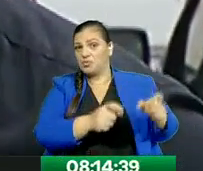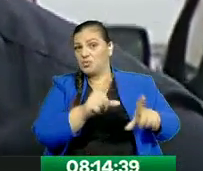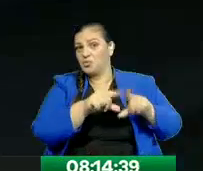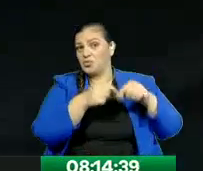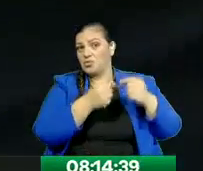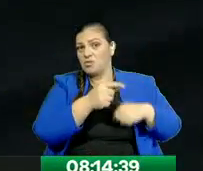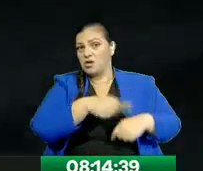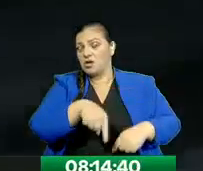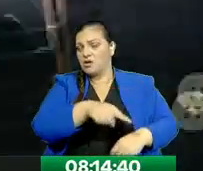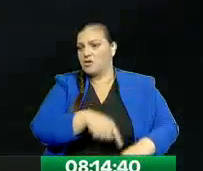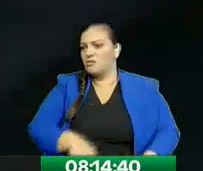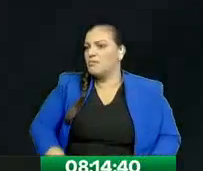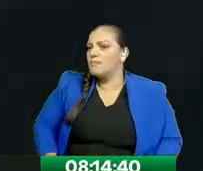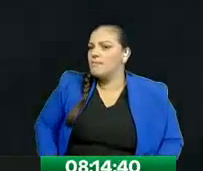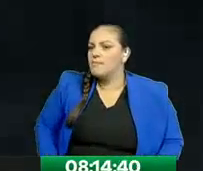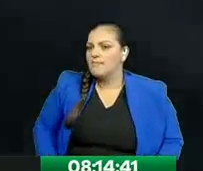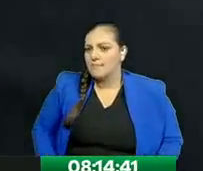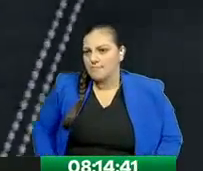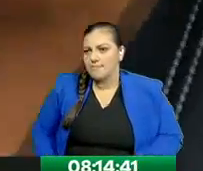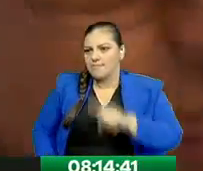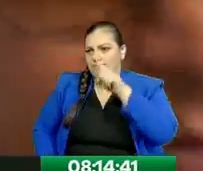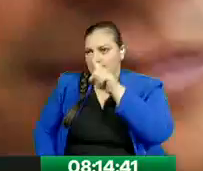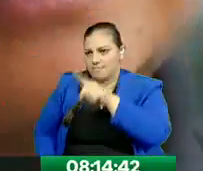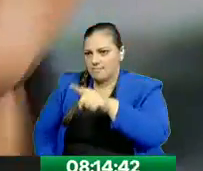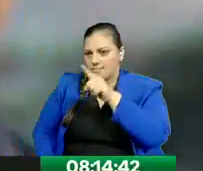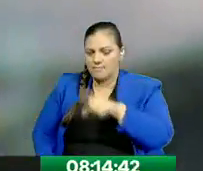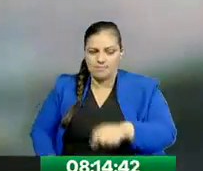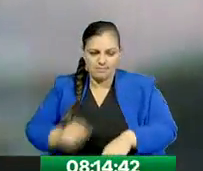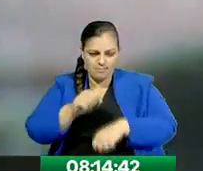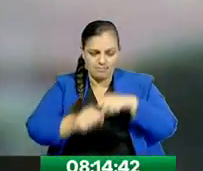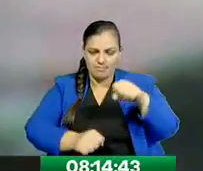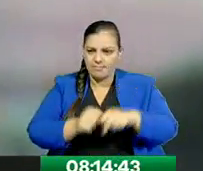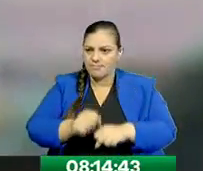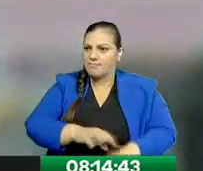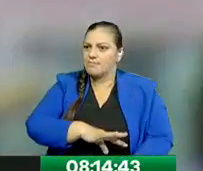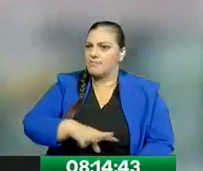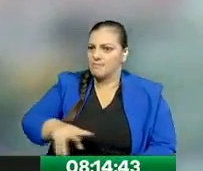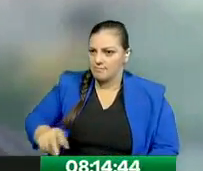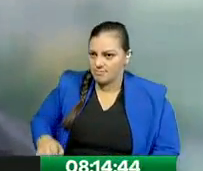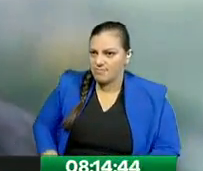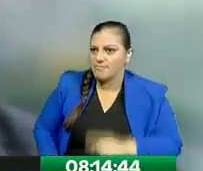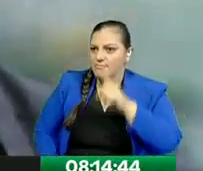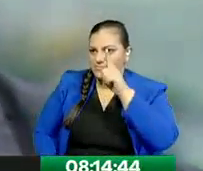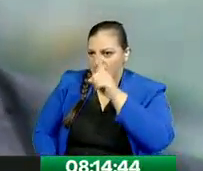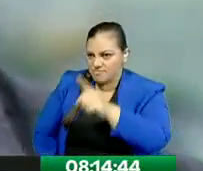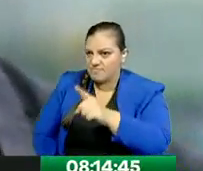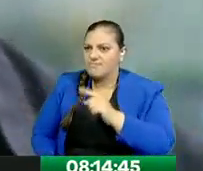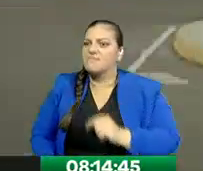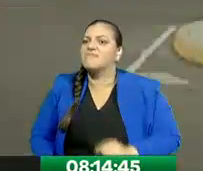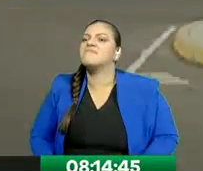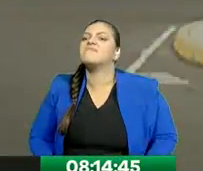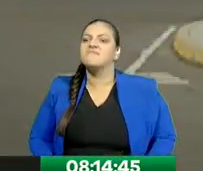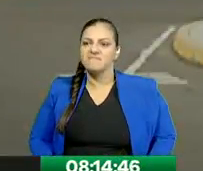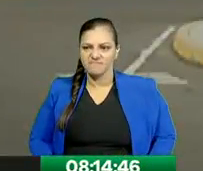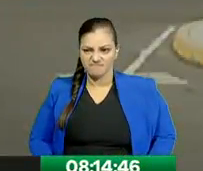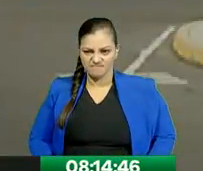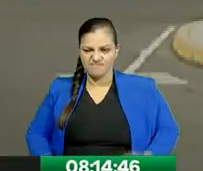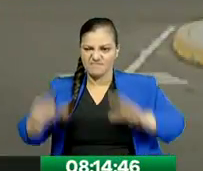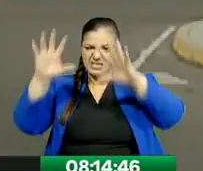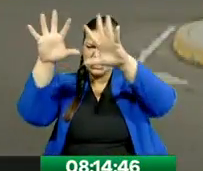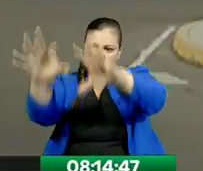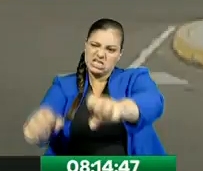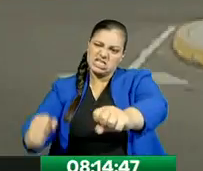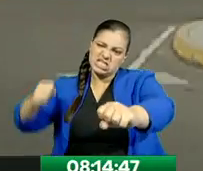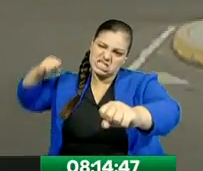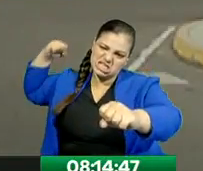tal vez el robo de un objeto que podría ser la causa justamente que generó esta disputa. Pese a la poca